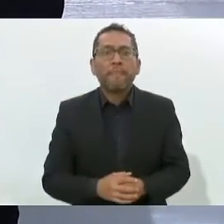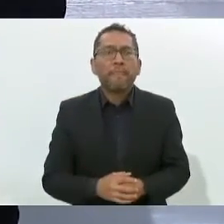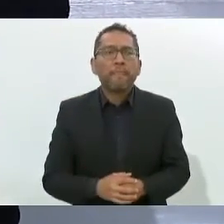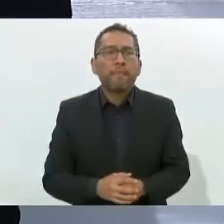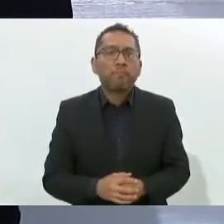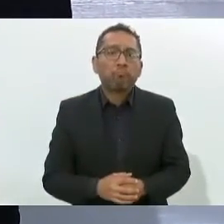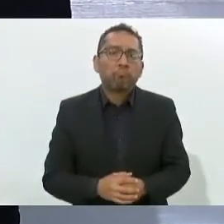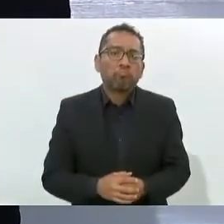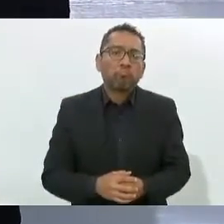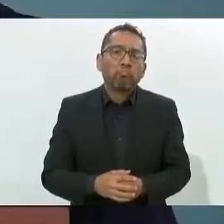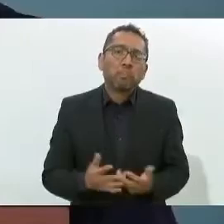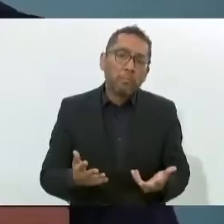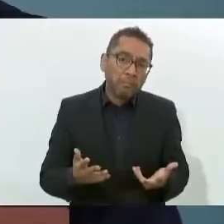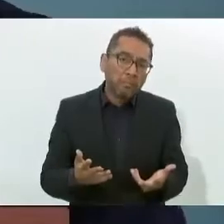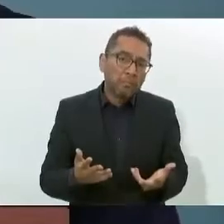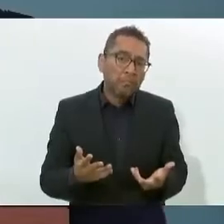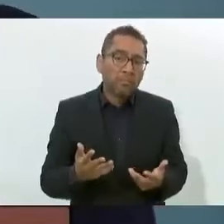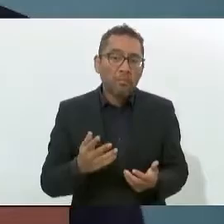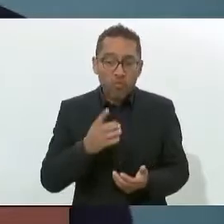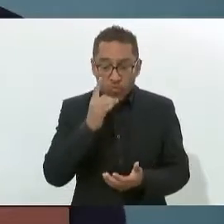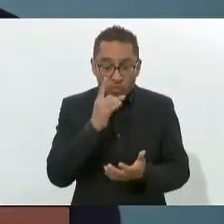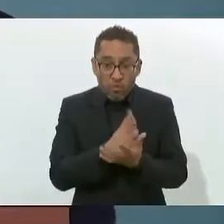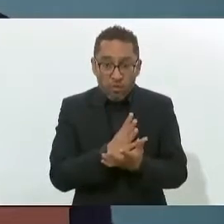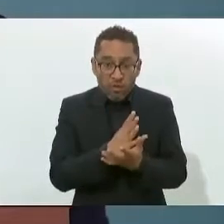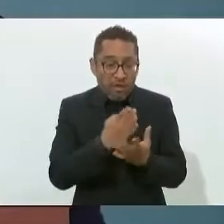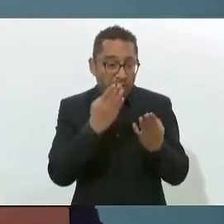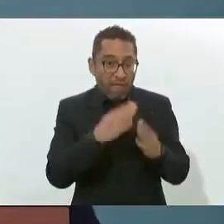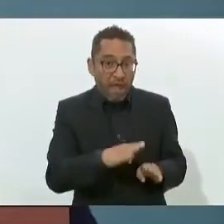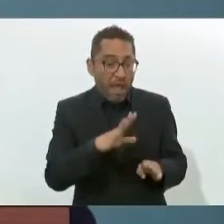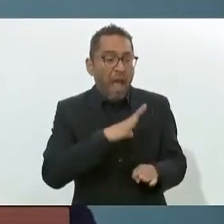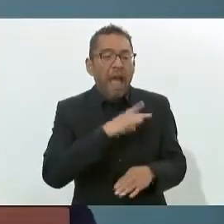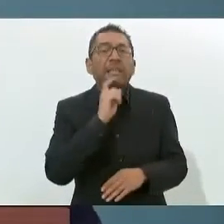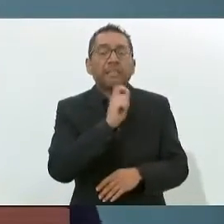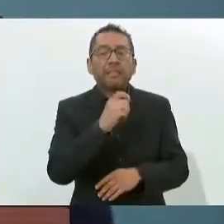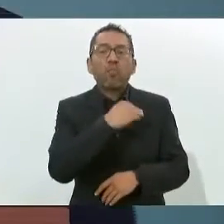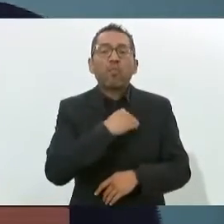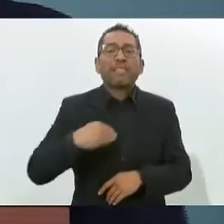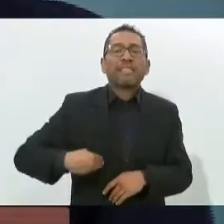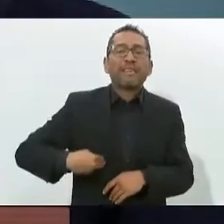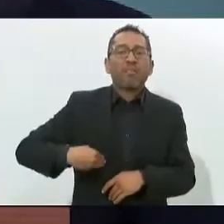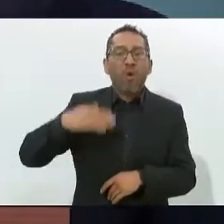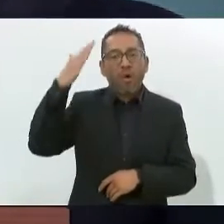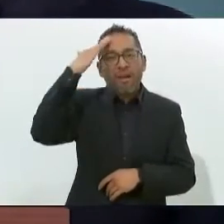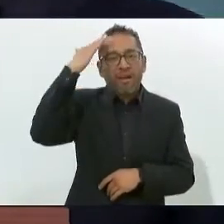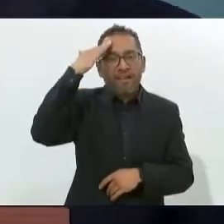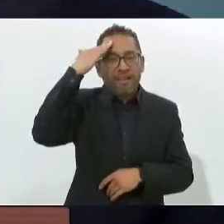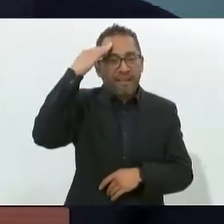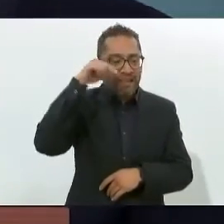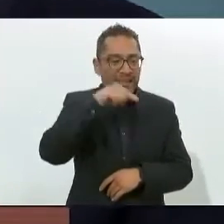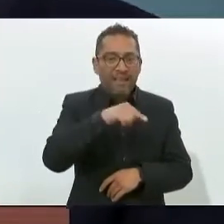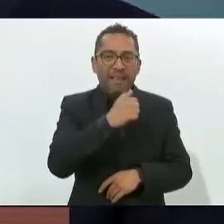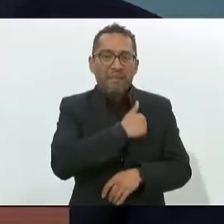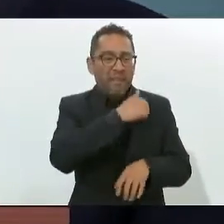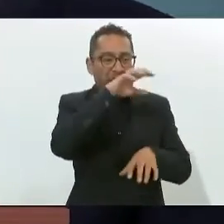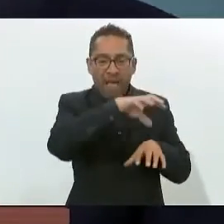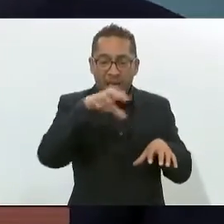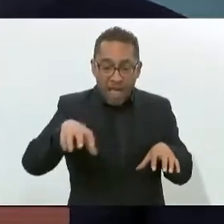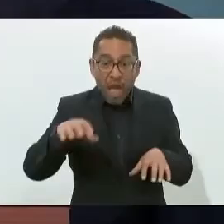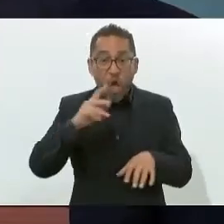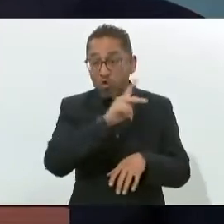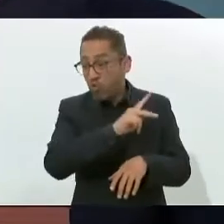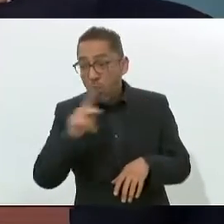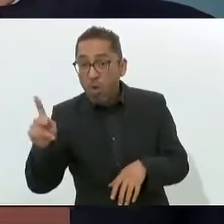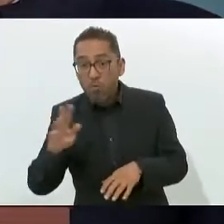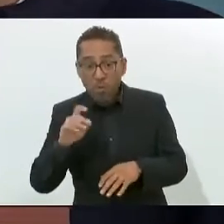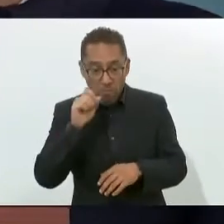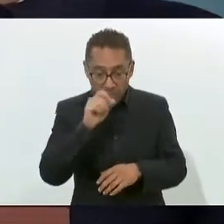solo hay sucursales bancarias en las cabeceras municipales y eso no en todas. Con el